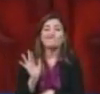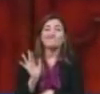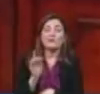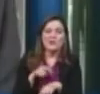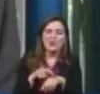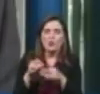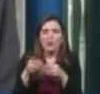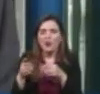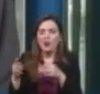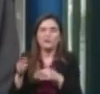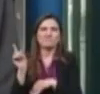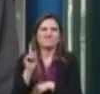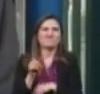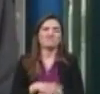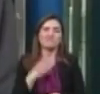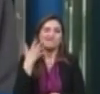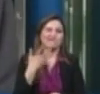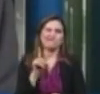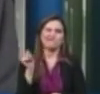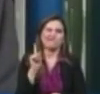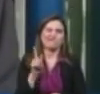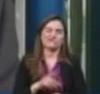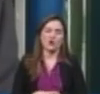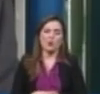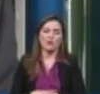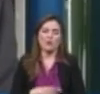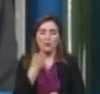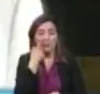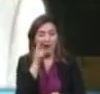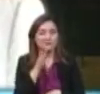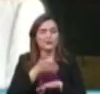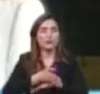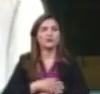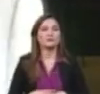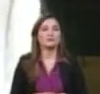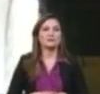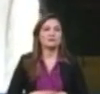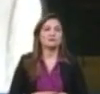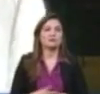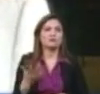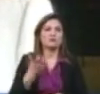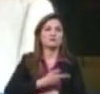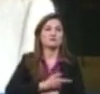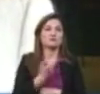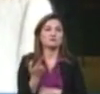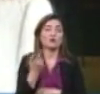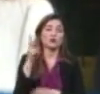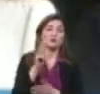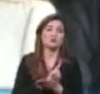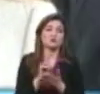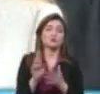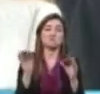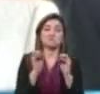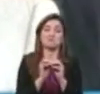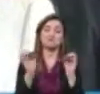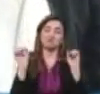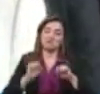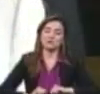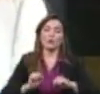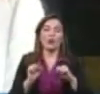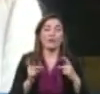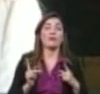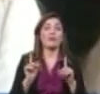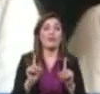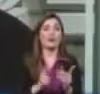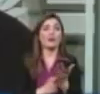lapsos de tiempo. Aventurarme a dar fechas sería muy prematuro. 15 días, de inmediato, en 2 semanas más, podamos ya